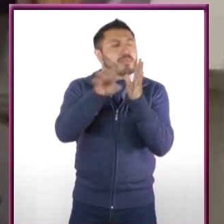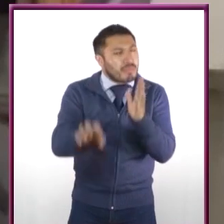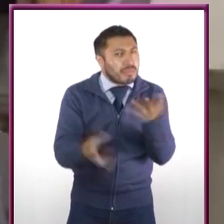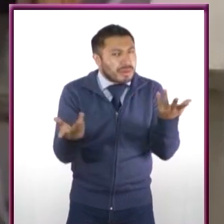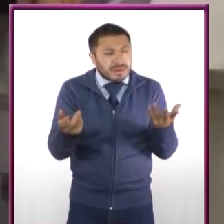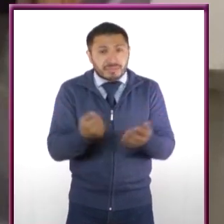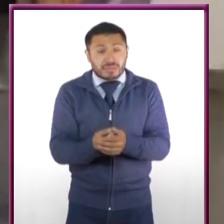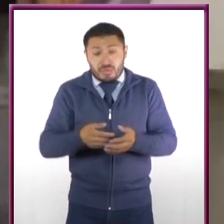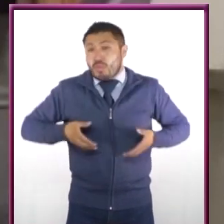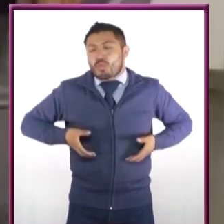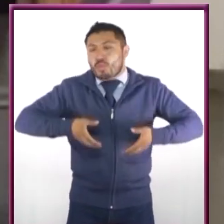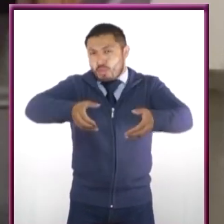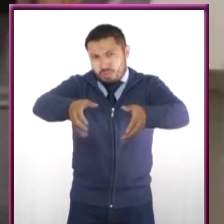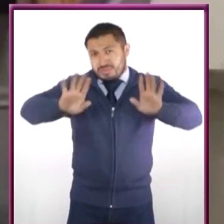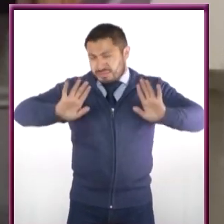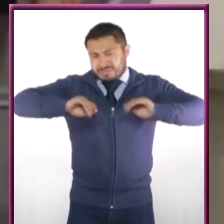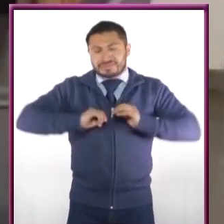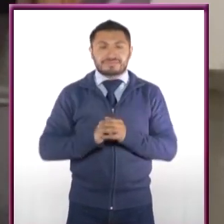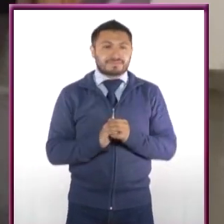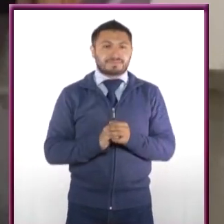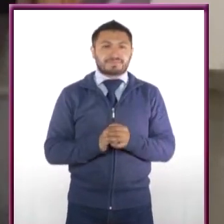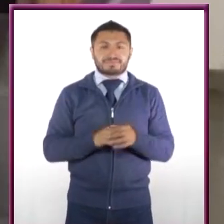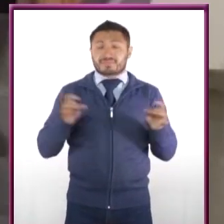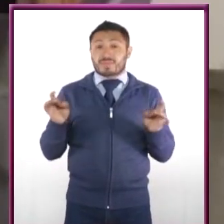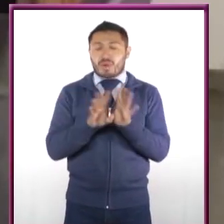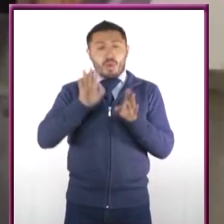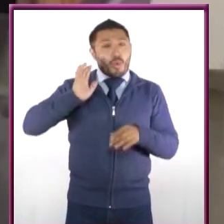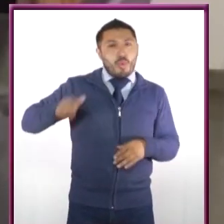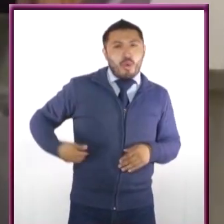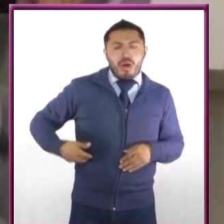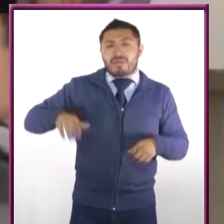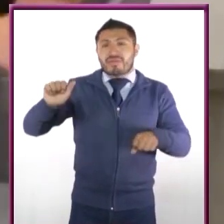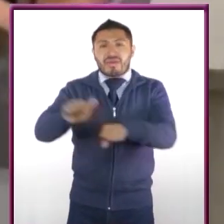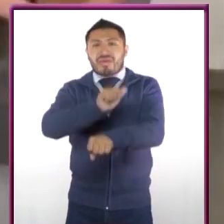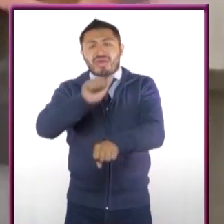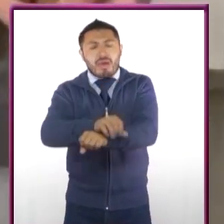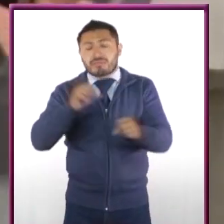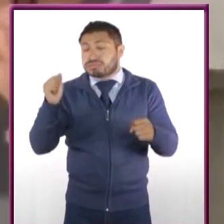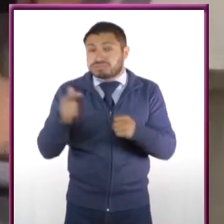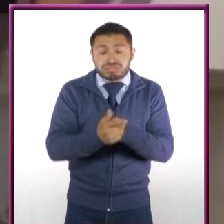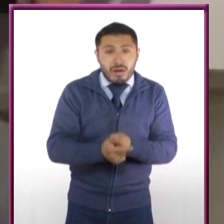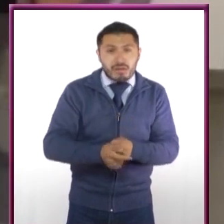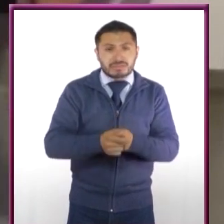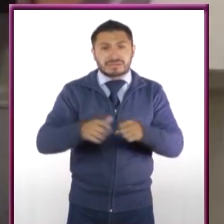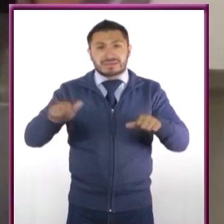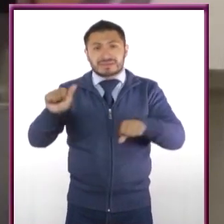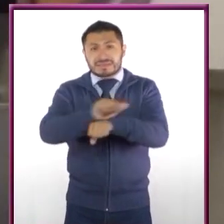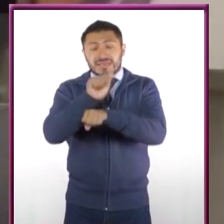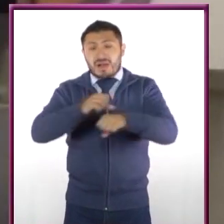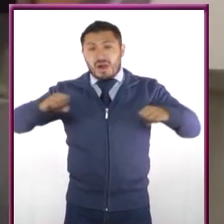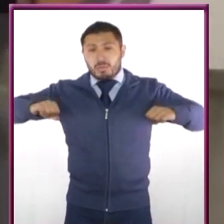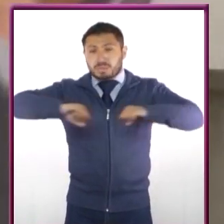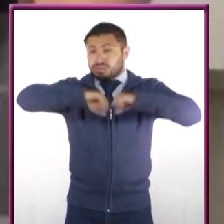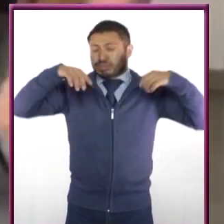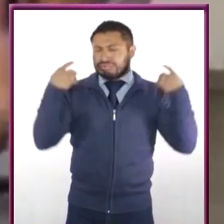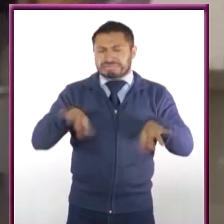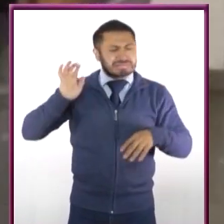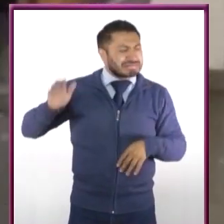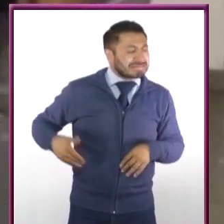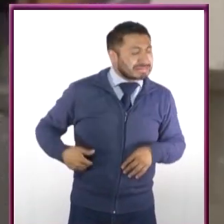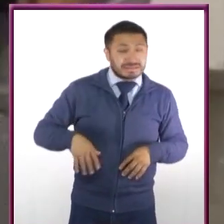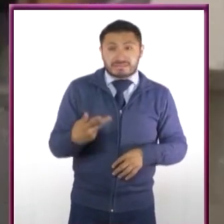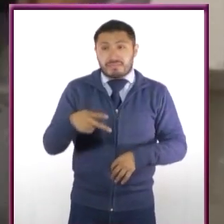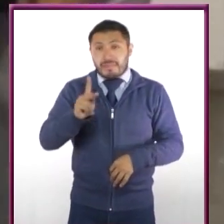ejemplo, en la calle, ¿no? De repente hubo un incidente de tránsito, un pequeño choquecito que no era para